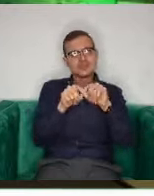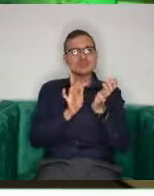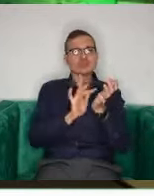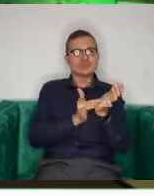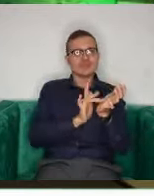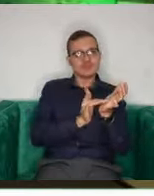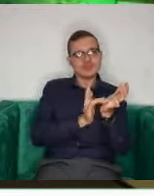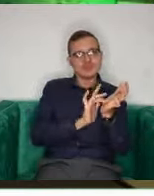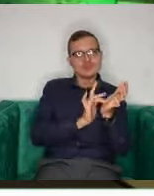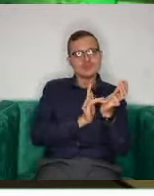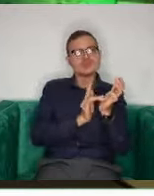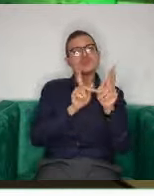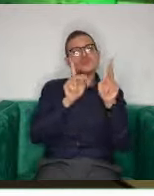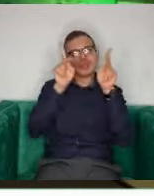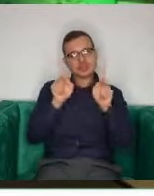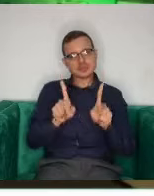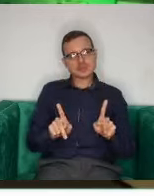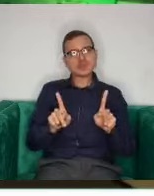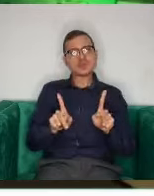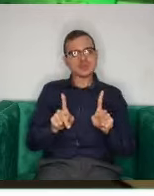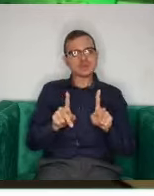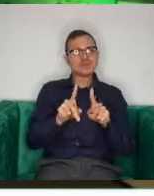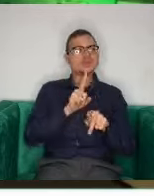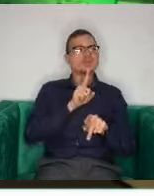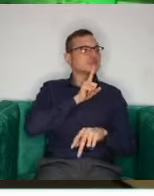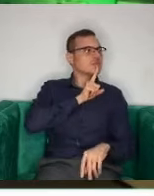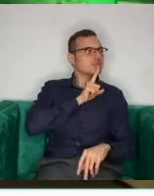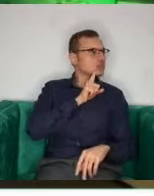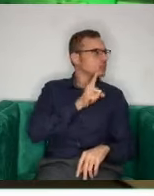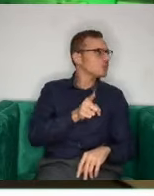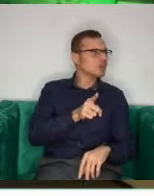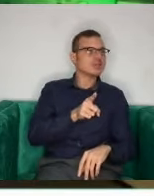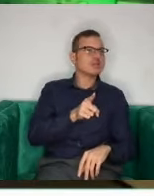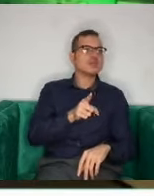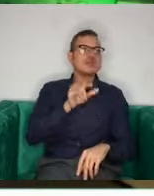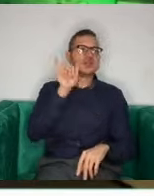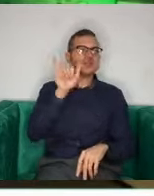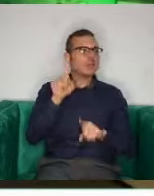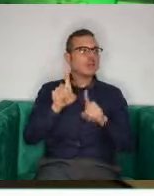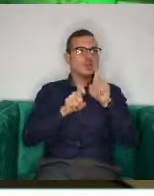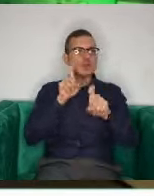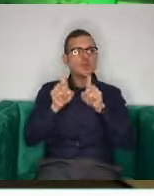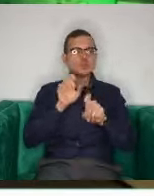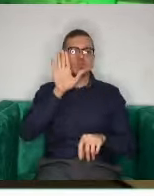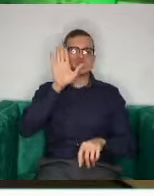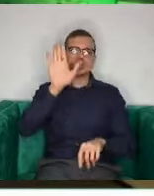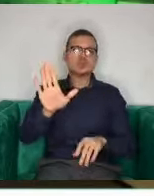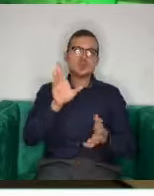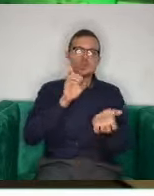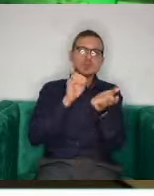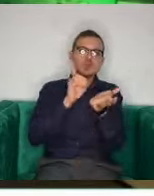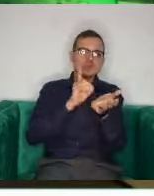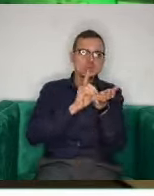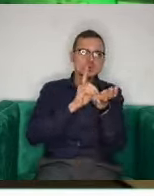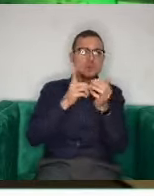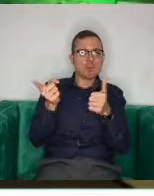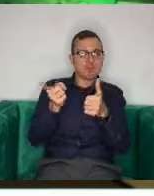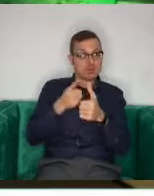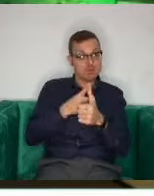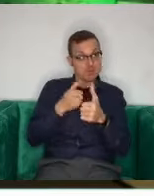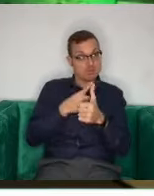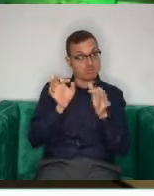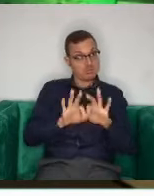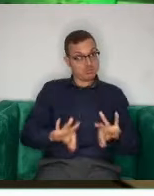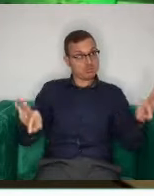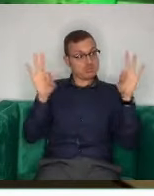persona. La realidad es que esa pregunta se la tienen que hacer a su médico de cabecera, porque por lo menos